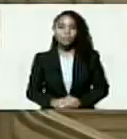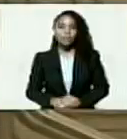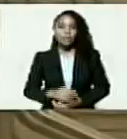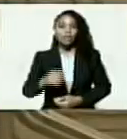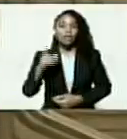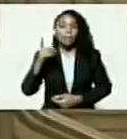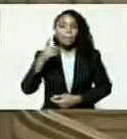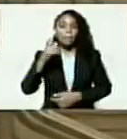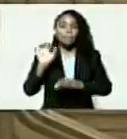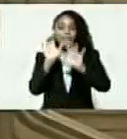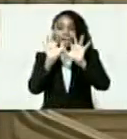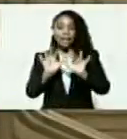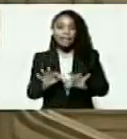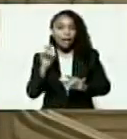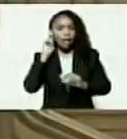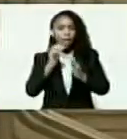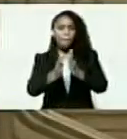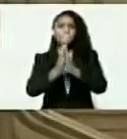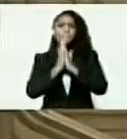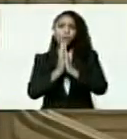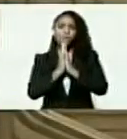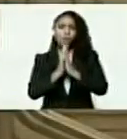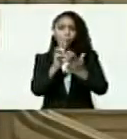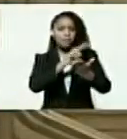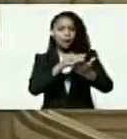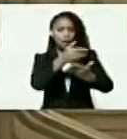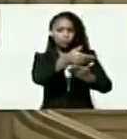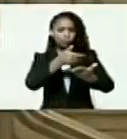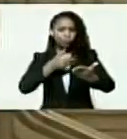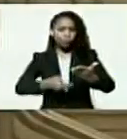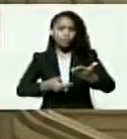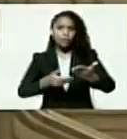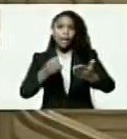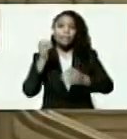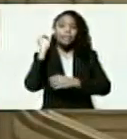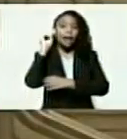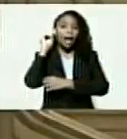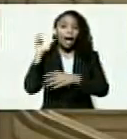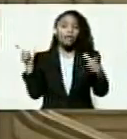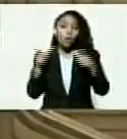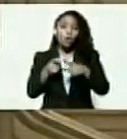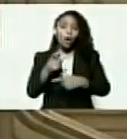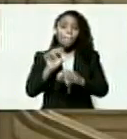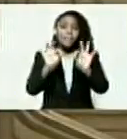sírvase, por favor, leer el acta correspondiente a la sesión especial del día de hoy.